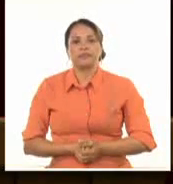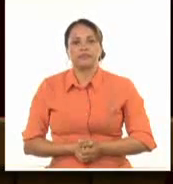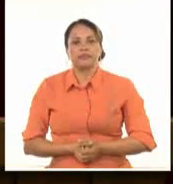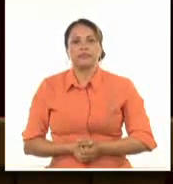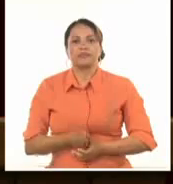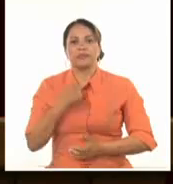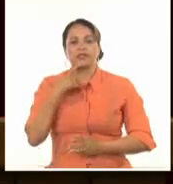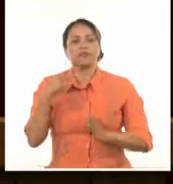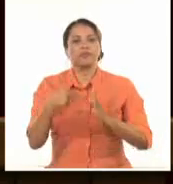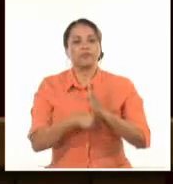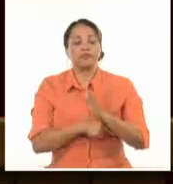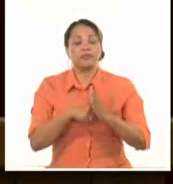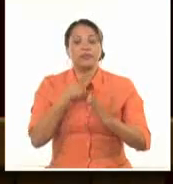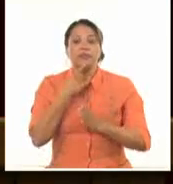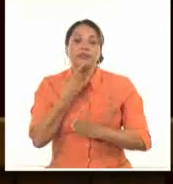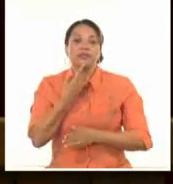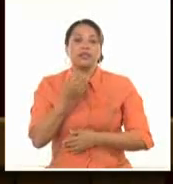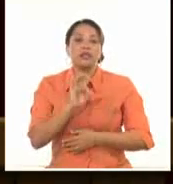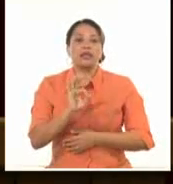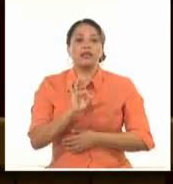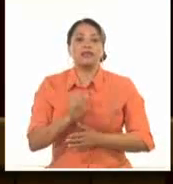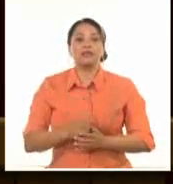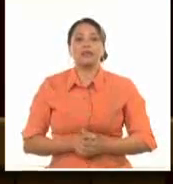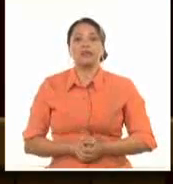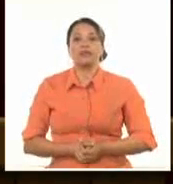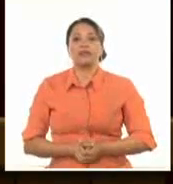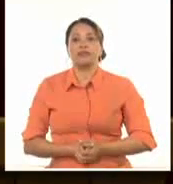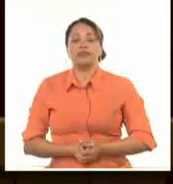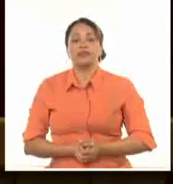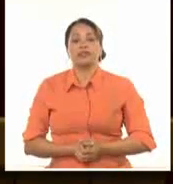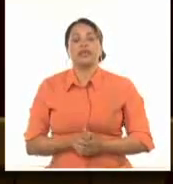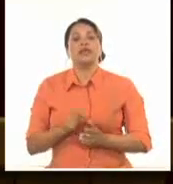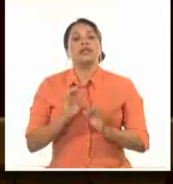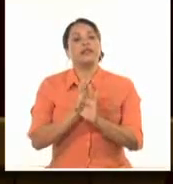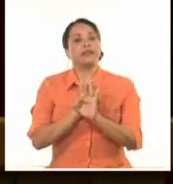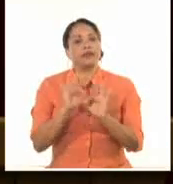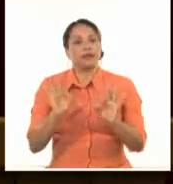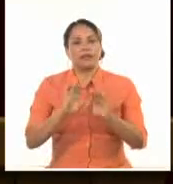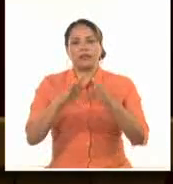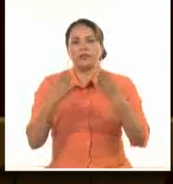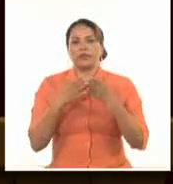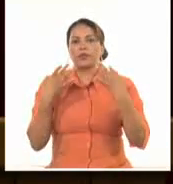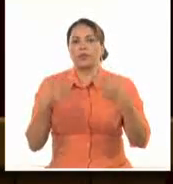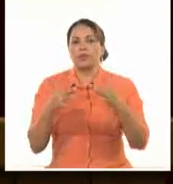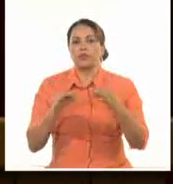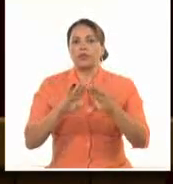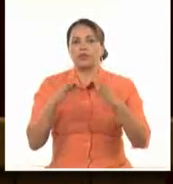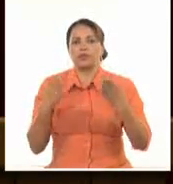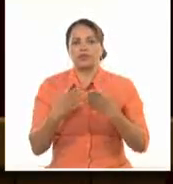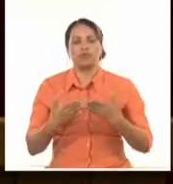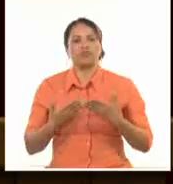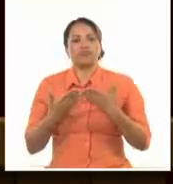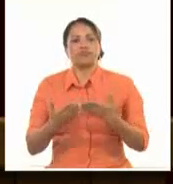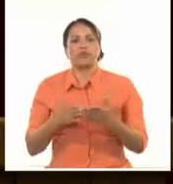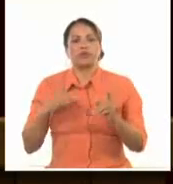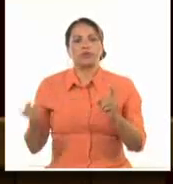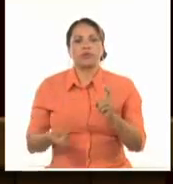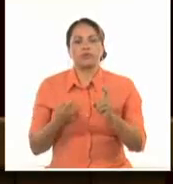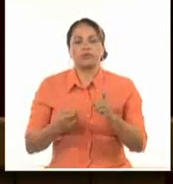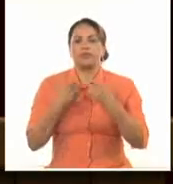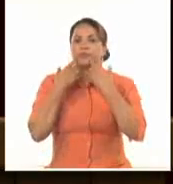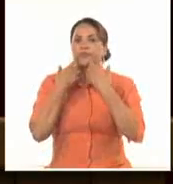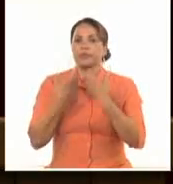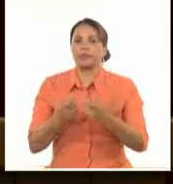Congreso. Creo que la calidad de los debates y de los documentos que los motivaron hacen innecesario un